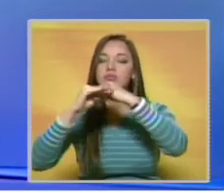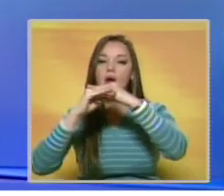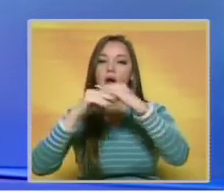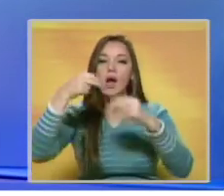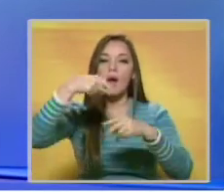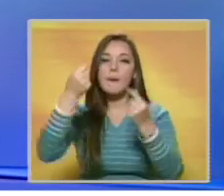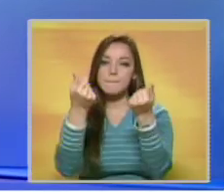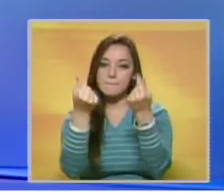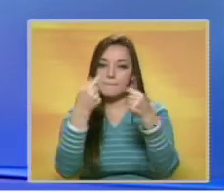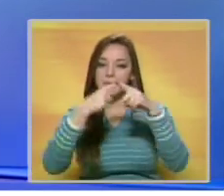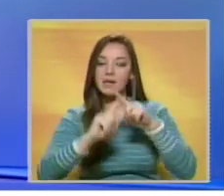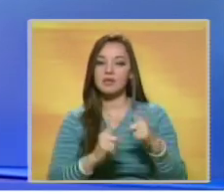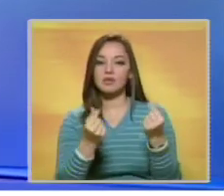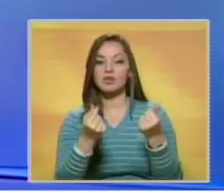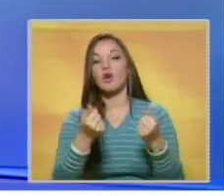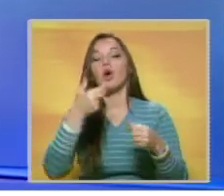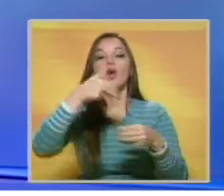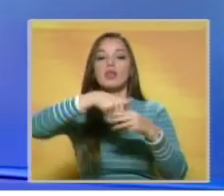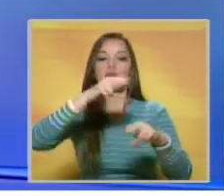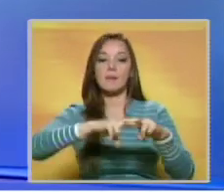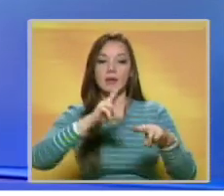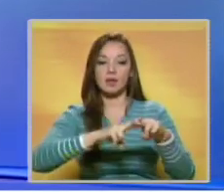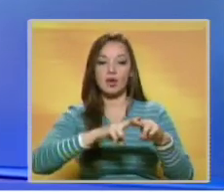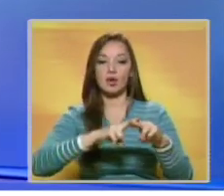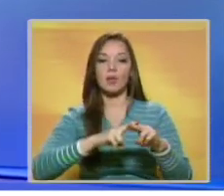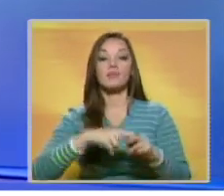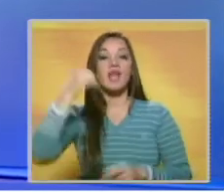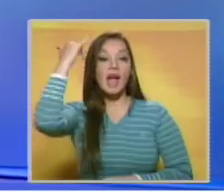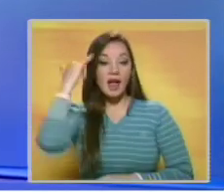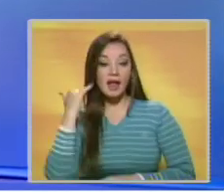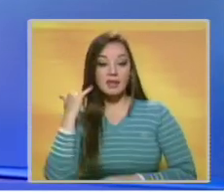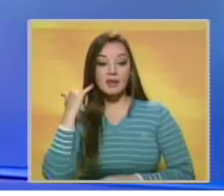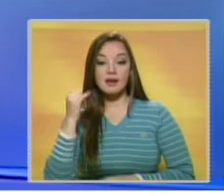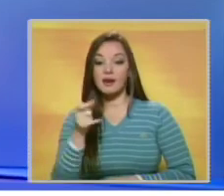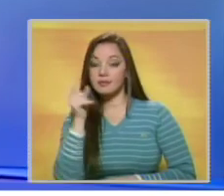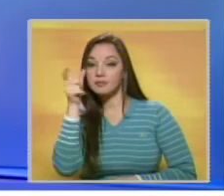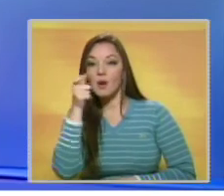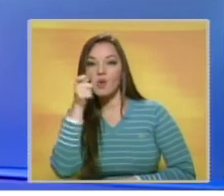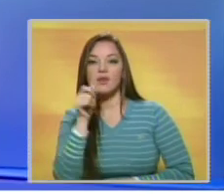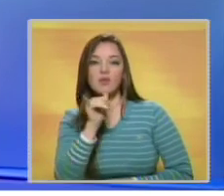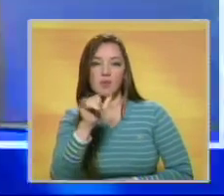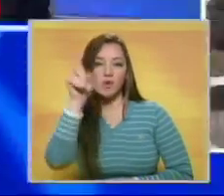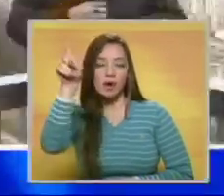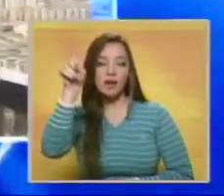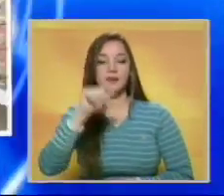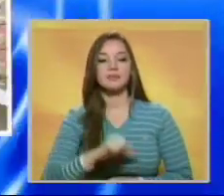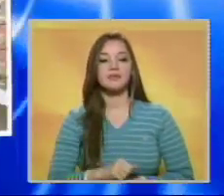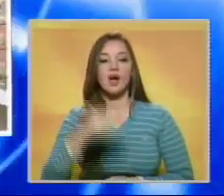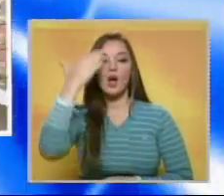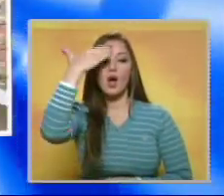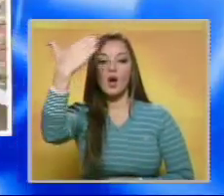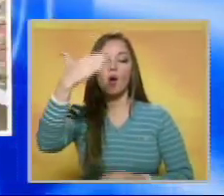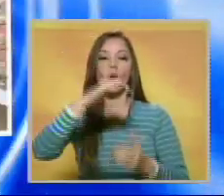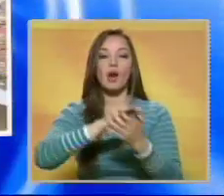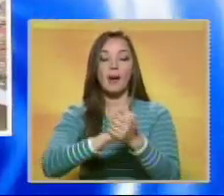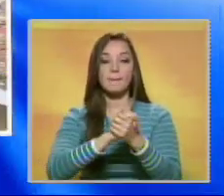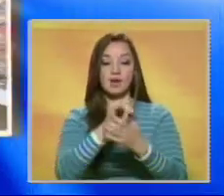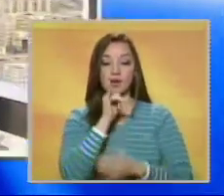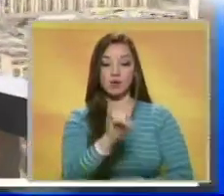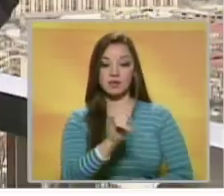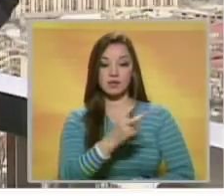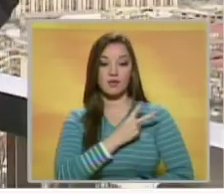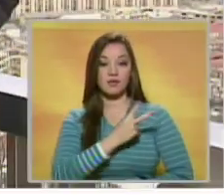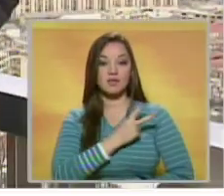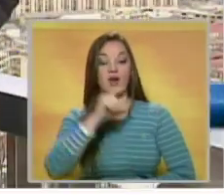Yepes, nuestra enviada especial a Argel en Argelia, nos trae los detalles. ¿Qué tal, amigos de Noticiero Venevisión? Hacemos este